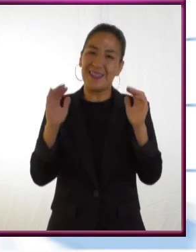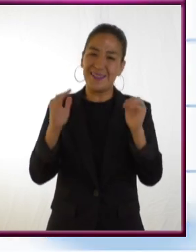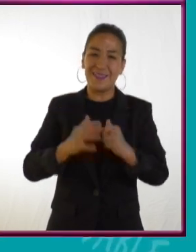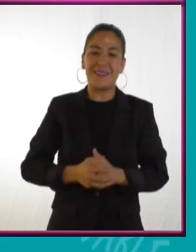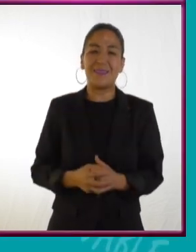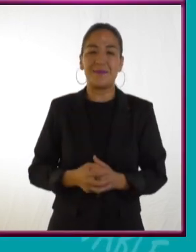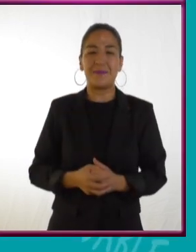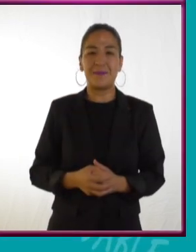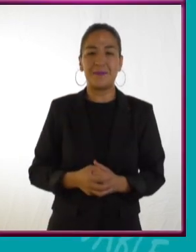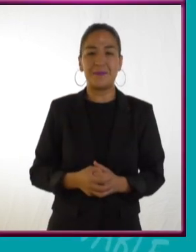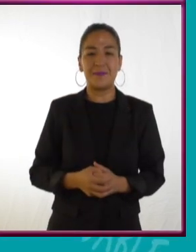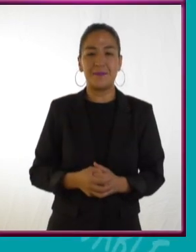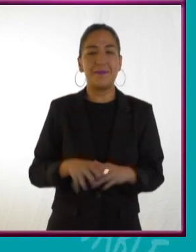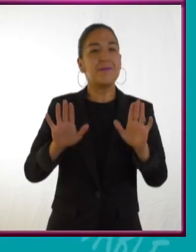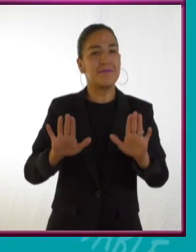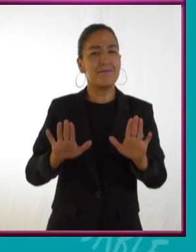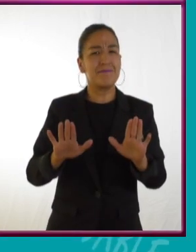¡Adiós!